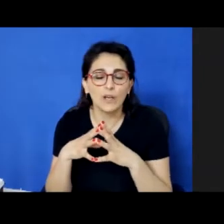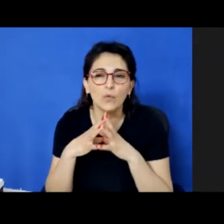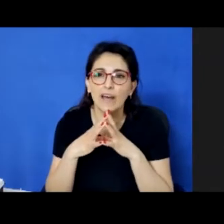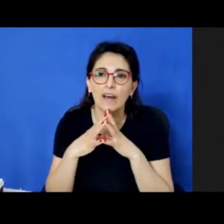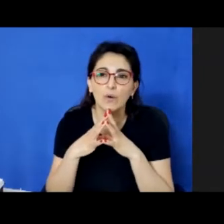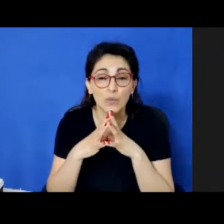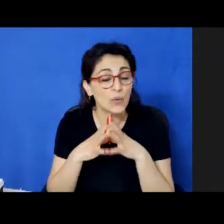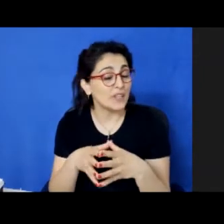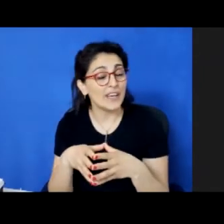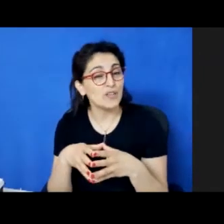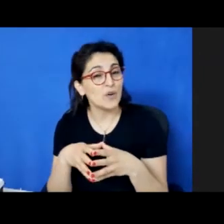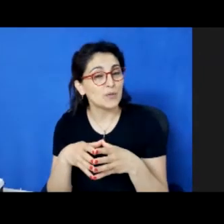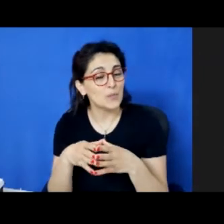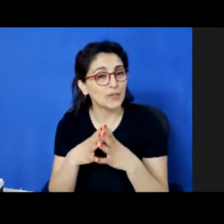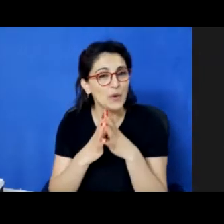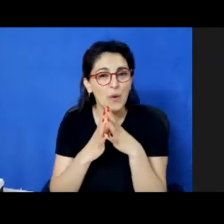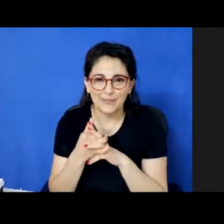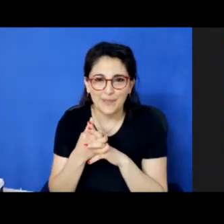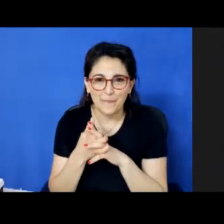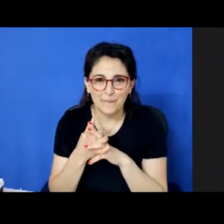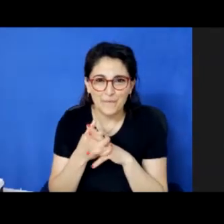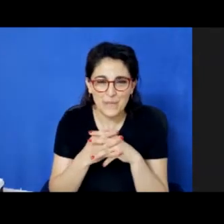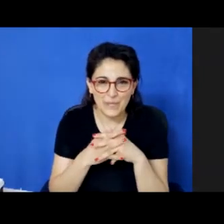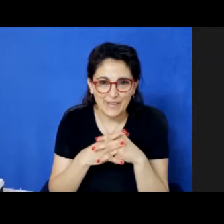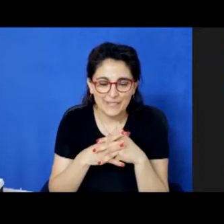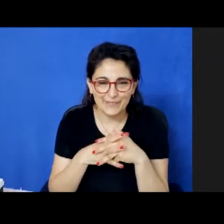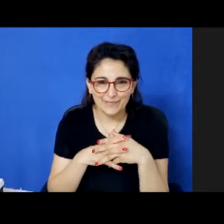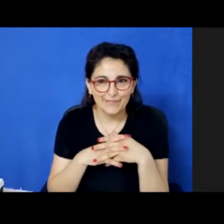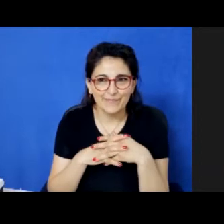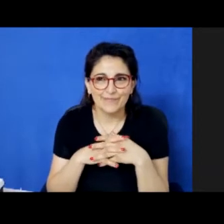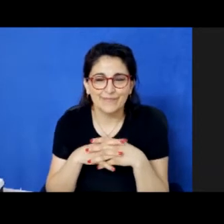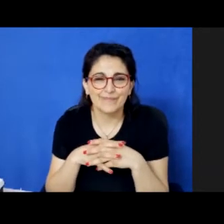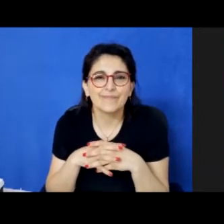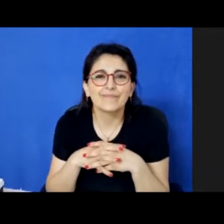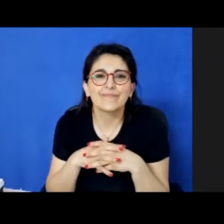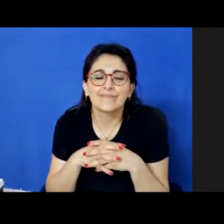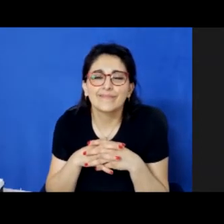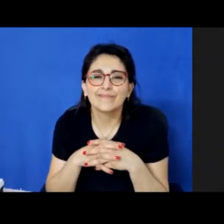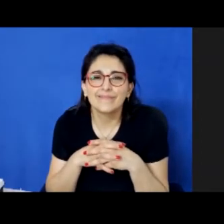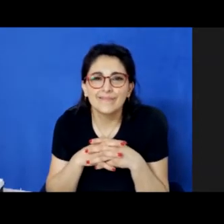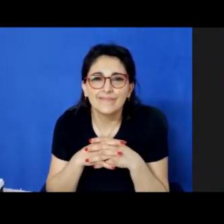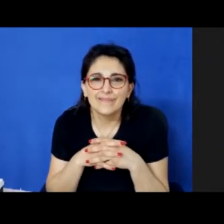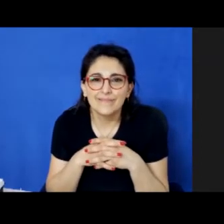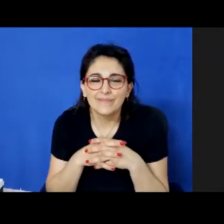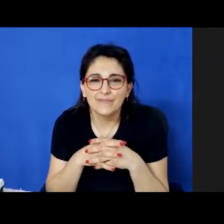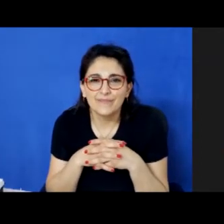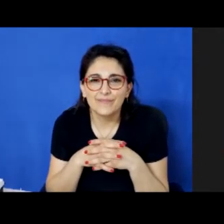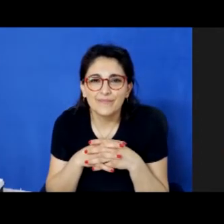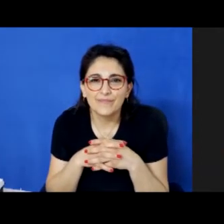antes de irte, un saludo de fin de año, por supuesto. Como te decía antes, creo que fue un año muy, muy particular,